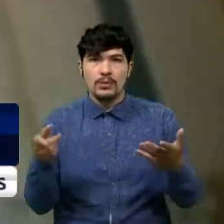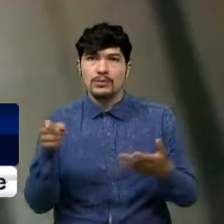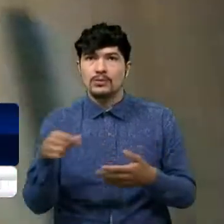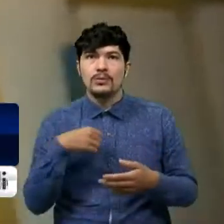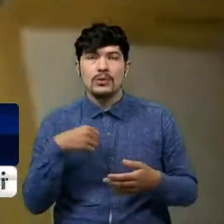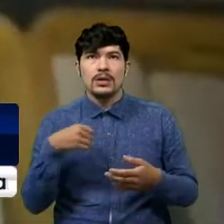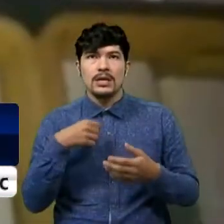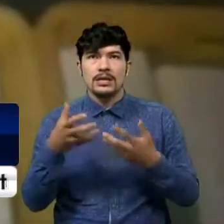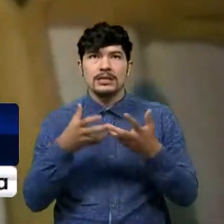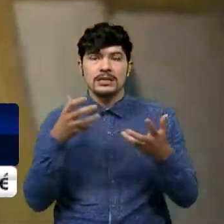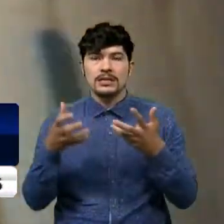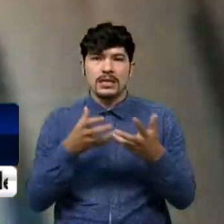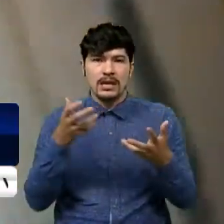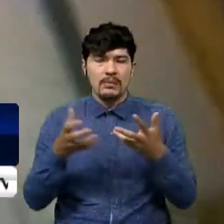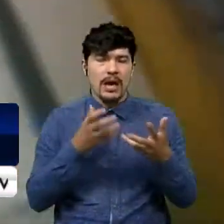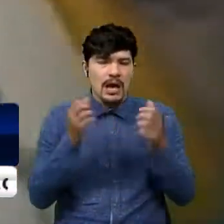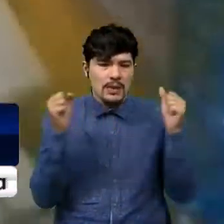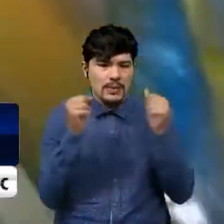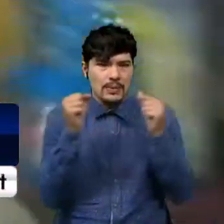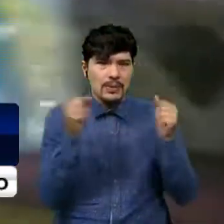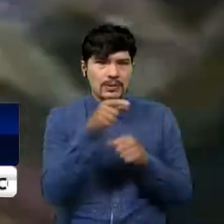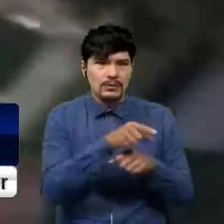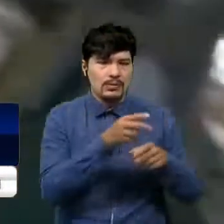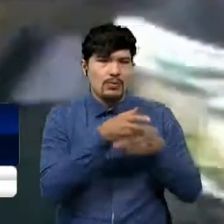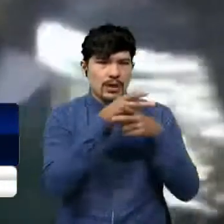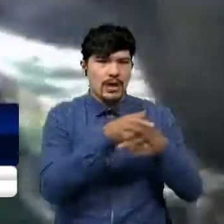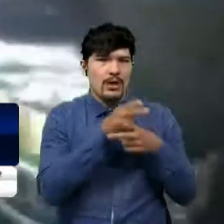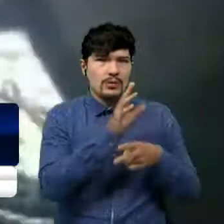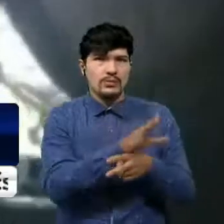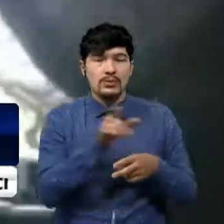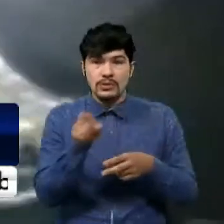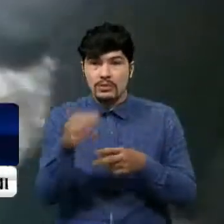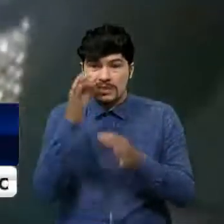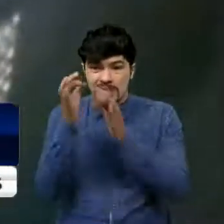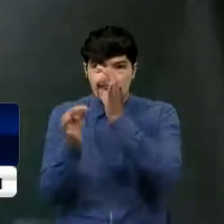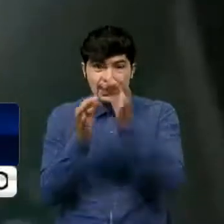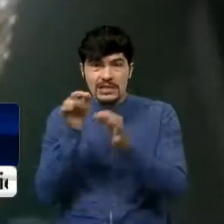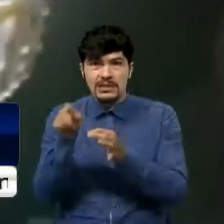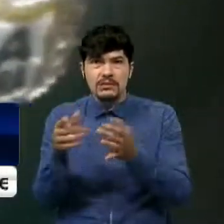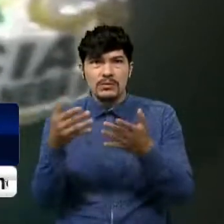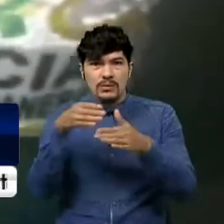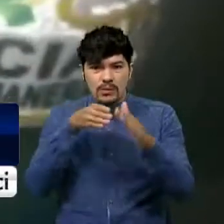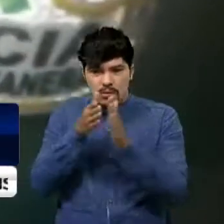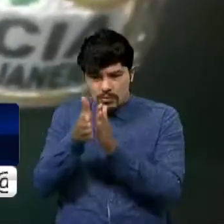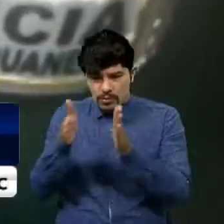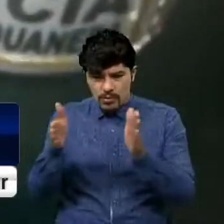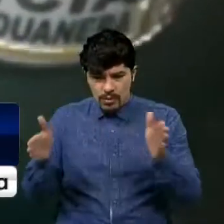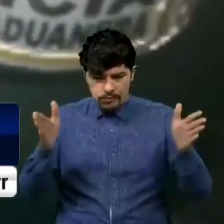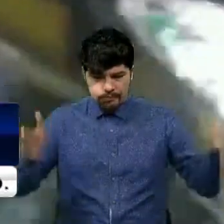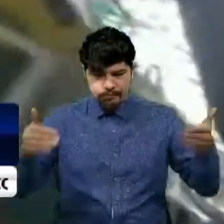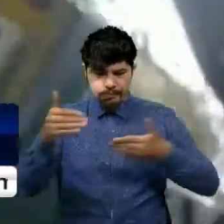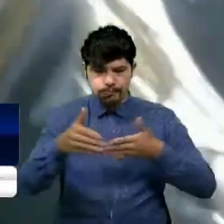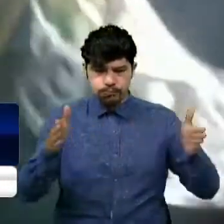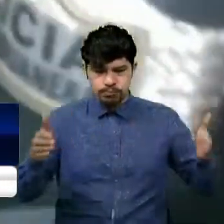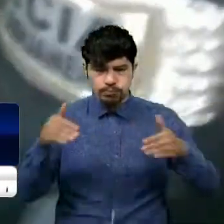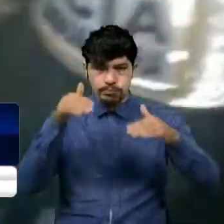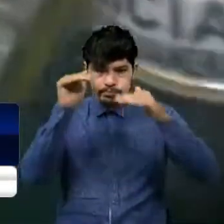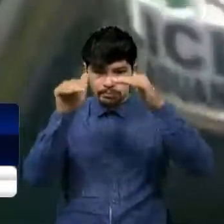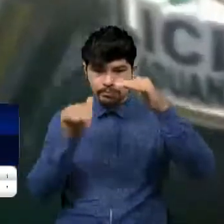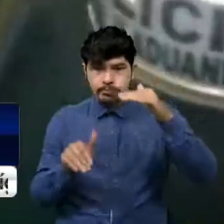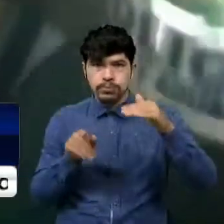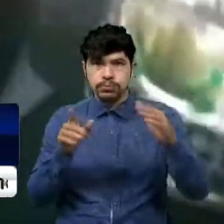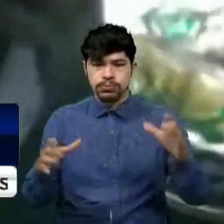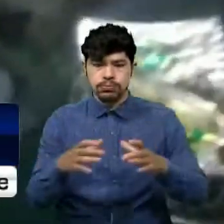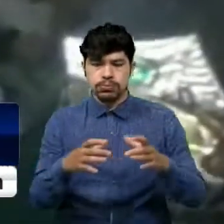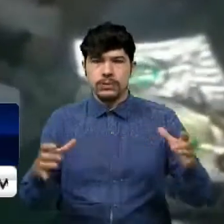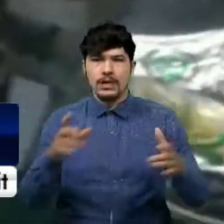de refrigeración para la conservación del producto perecedero. El queso tipo mozzarella estaba almacenado en canastillas plásticas y en presentación de